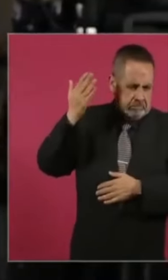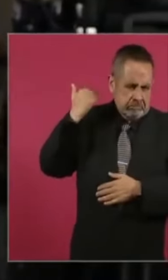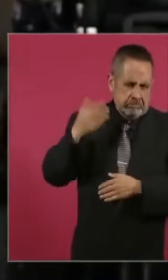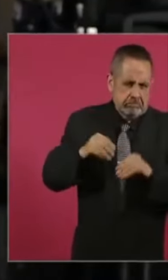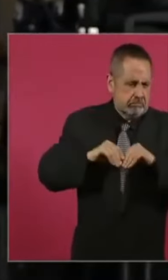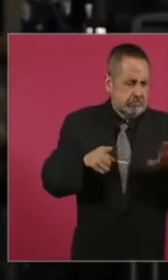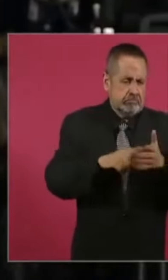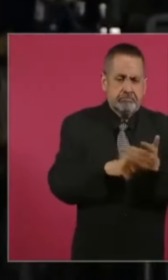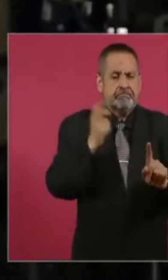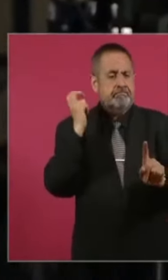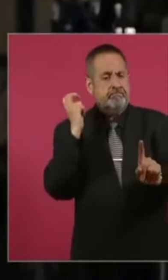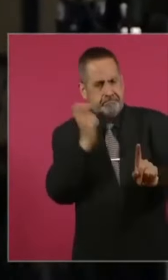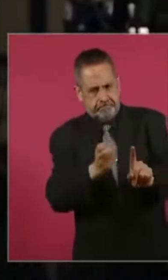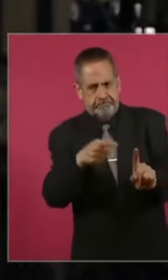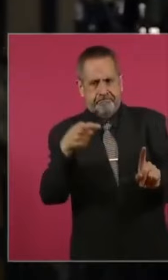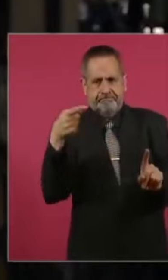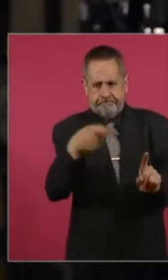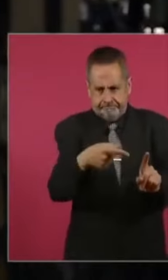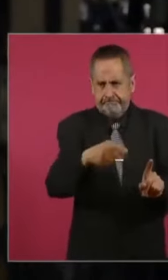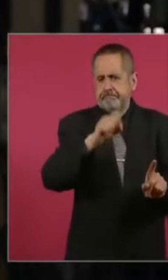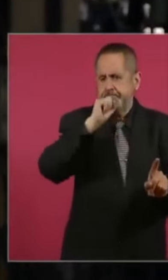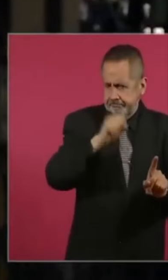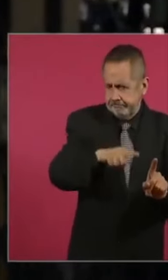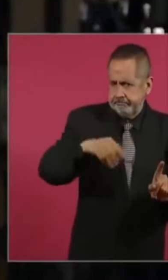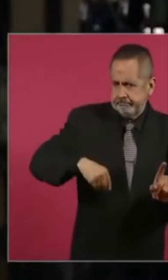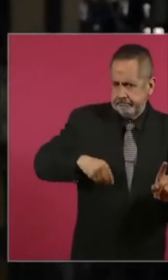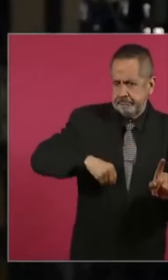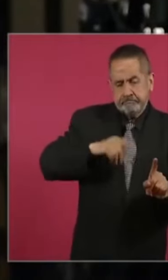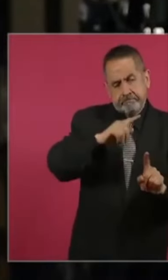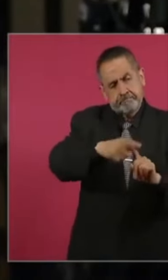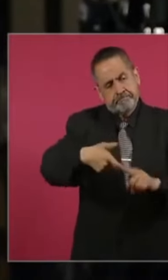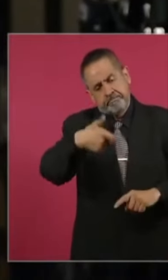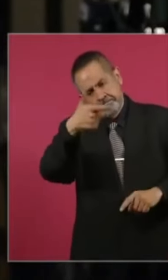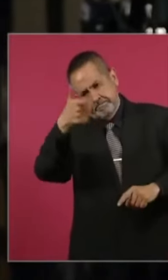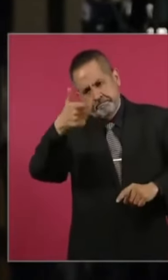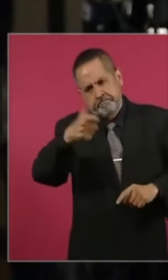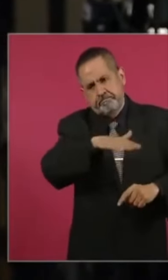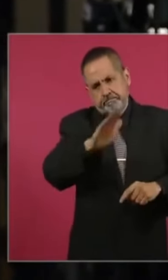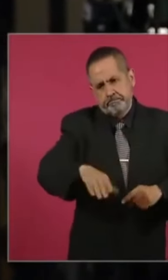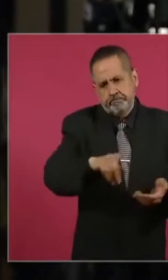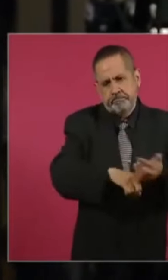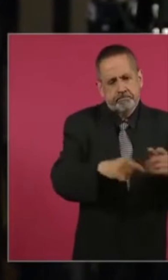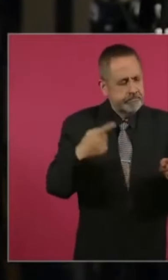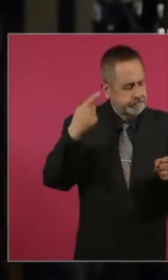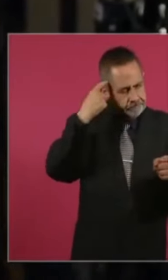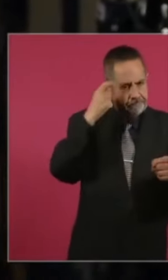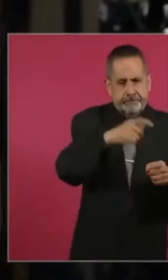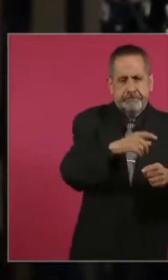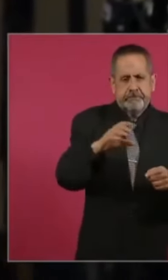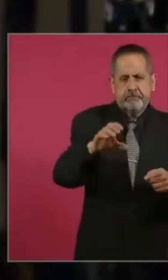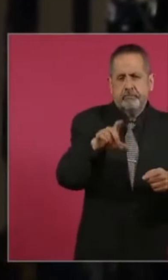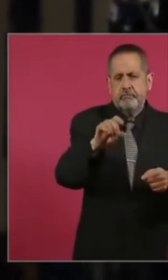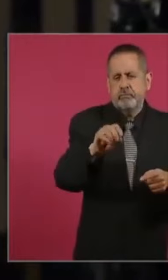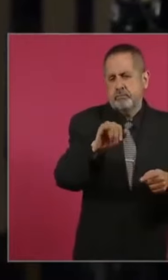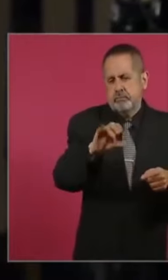desde antes, que él había participado en el magnicidio en Tijuana en 1994.